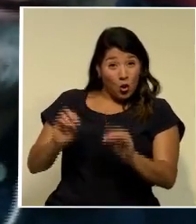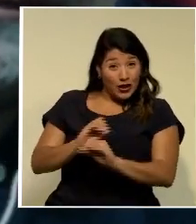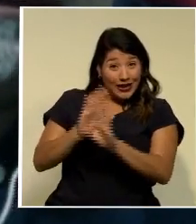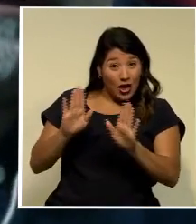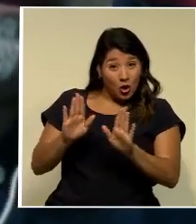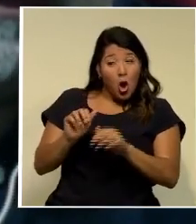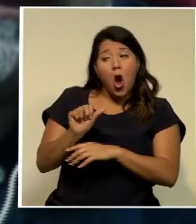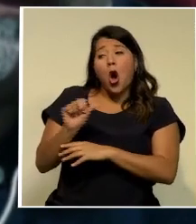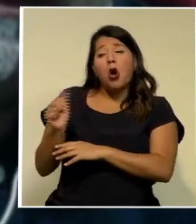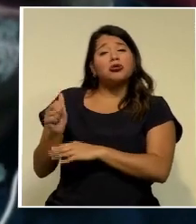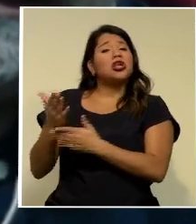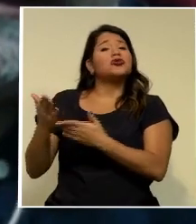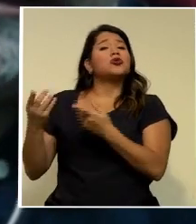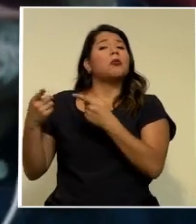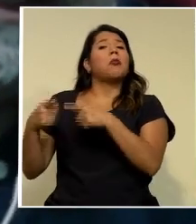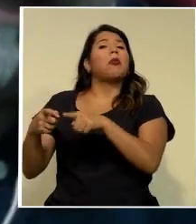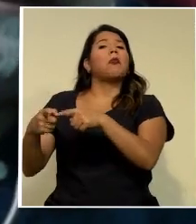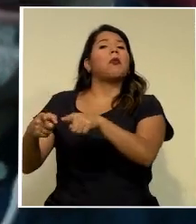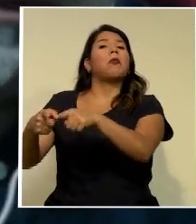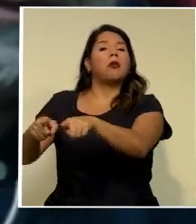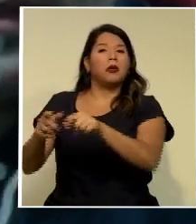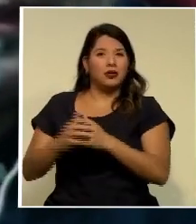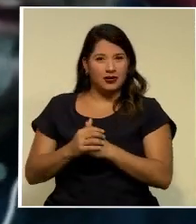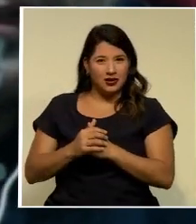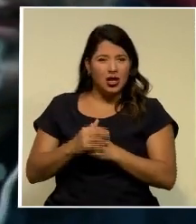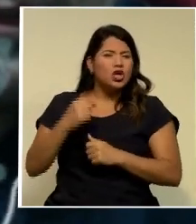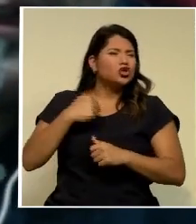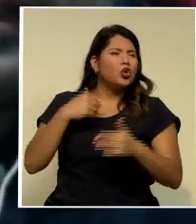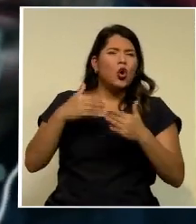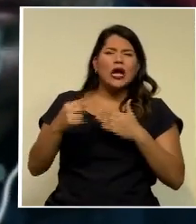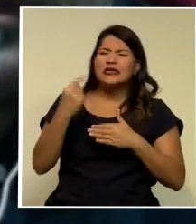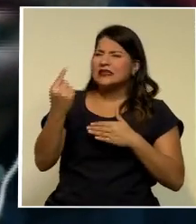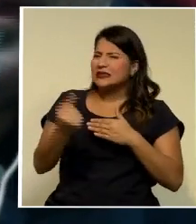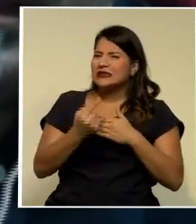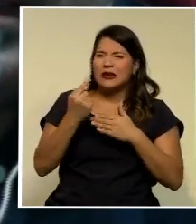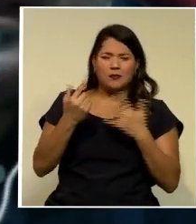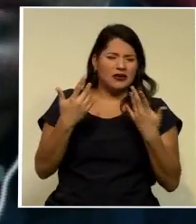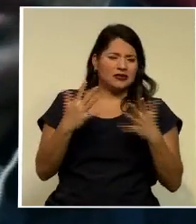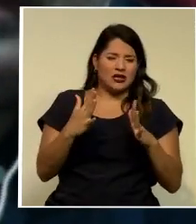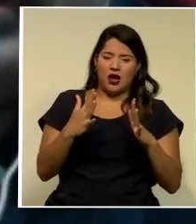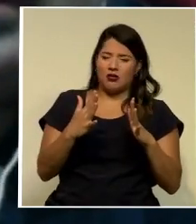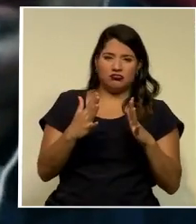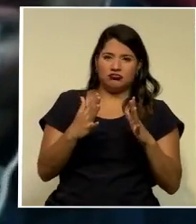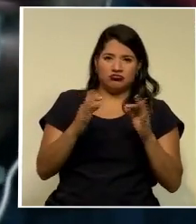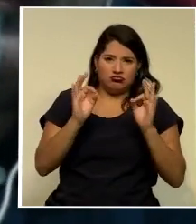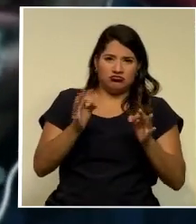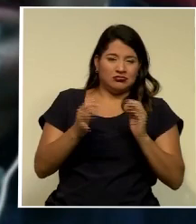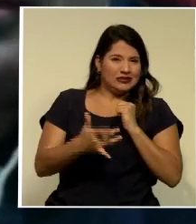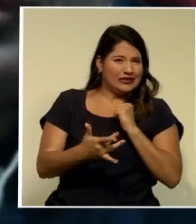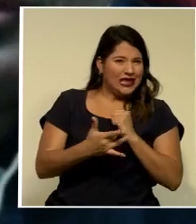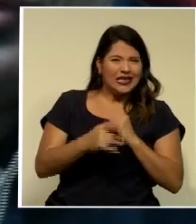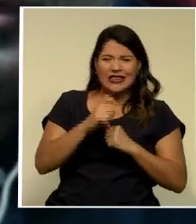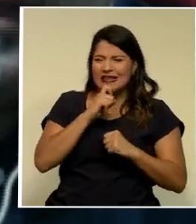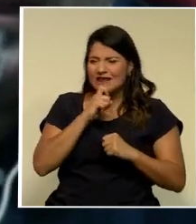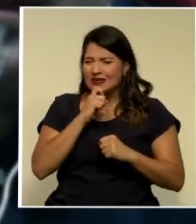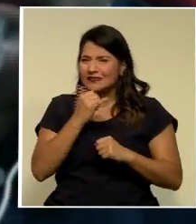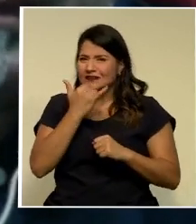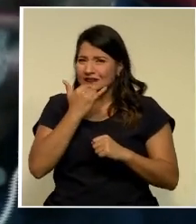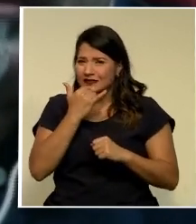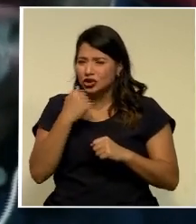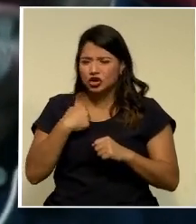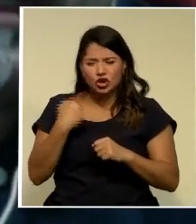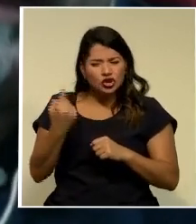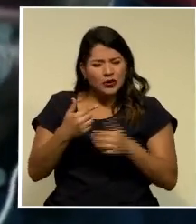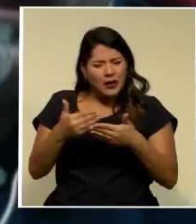dando. Eh, yo generalmente, como te digo, la técnica la tengo resuelta, es muy difícil que algo falle, si no lo estudio antes,